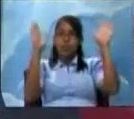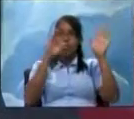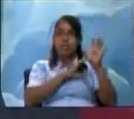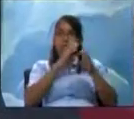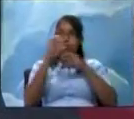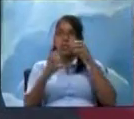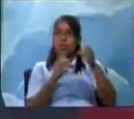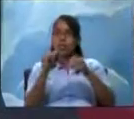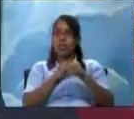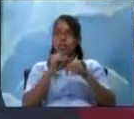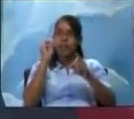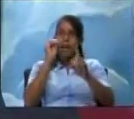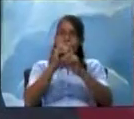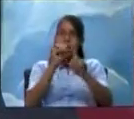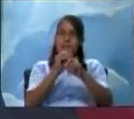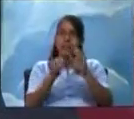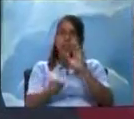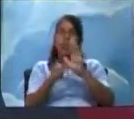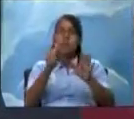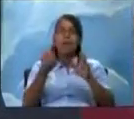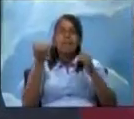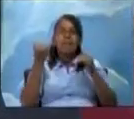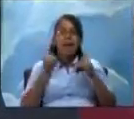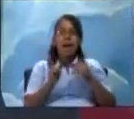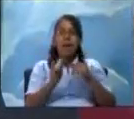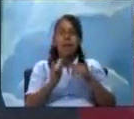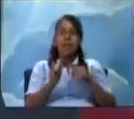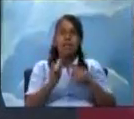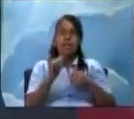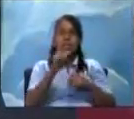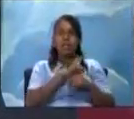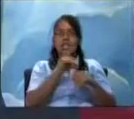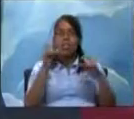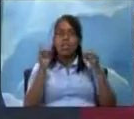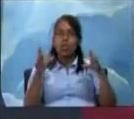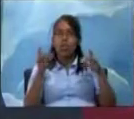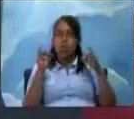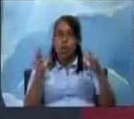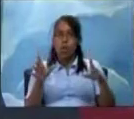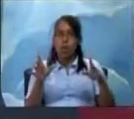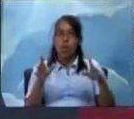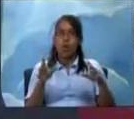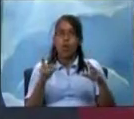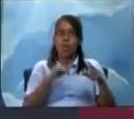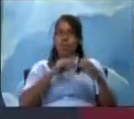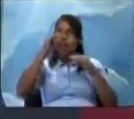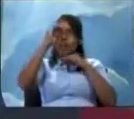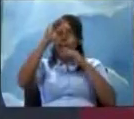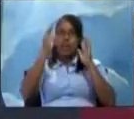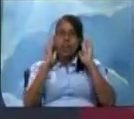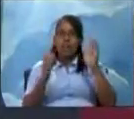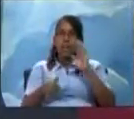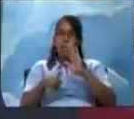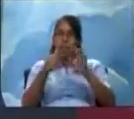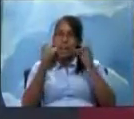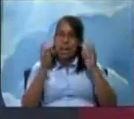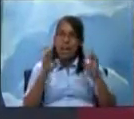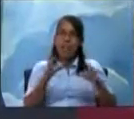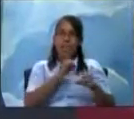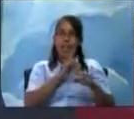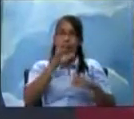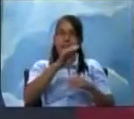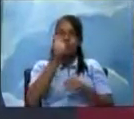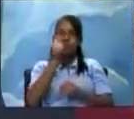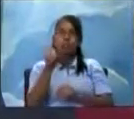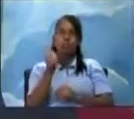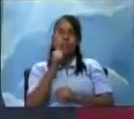de preocupación y de alerta, más ay de dolor, de alerta, más ay de las